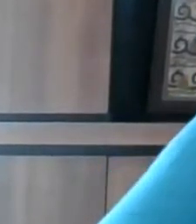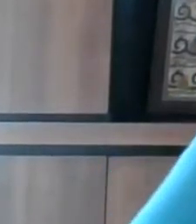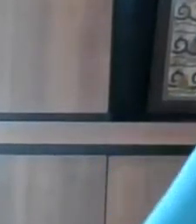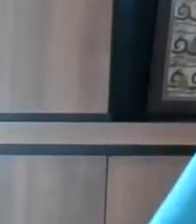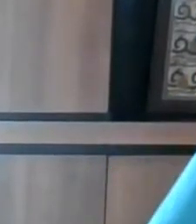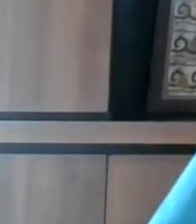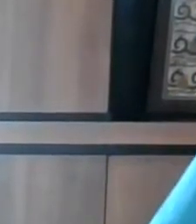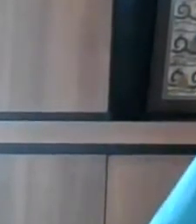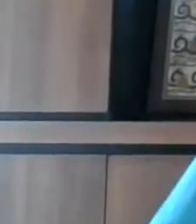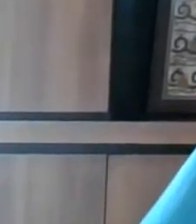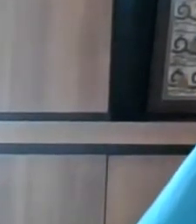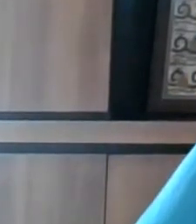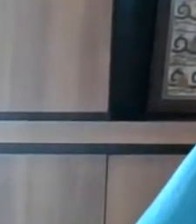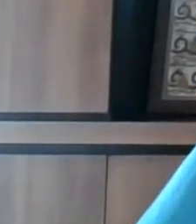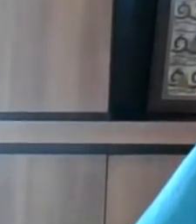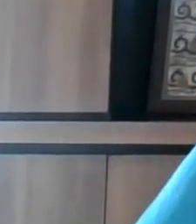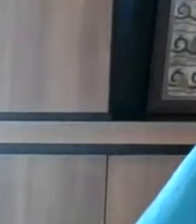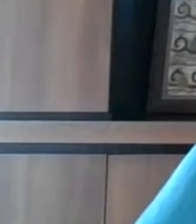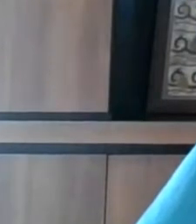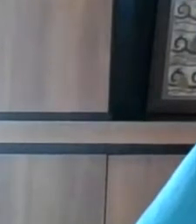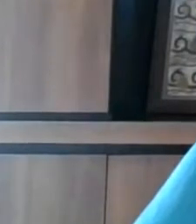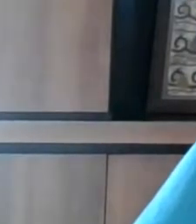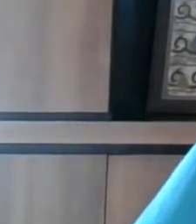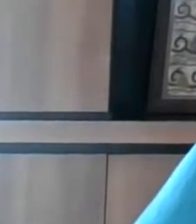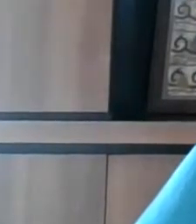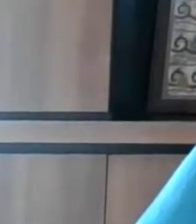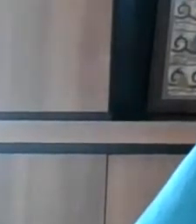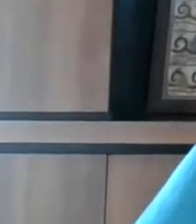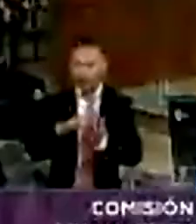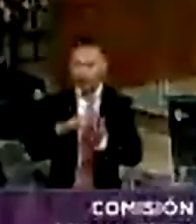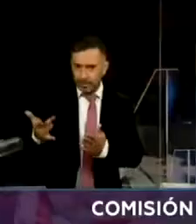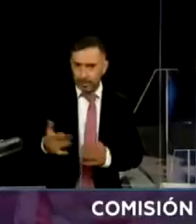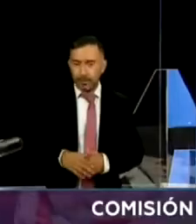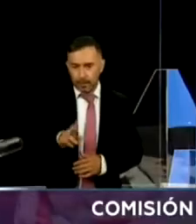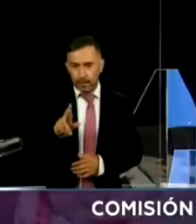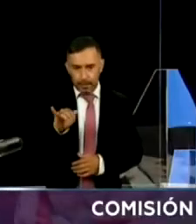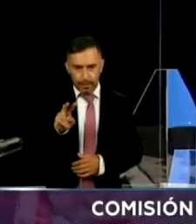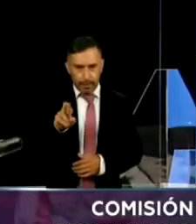presidenta. Gracias, senadora Rivera.